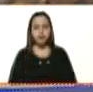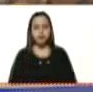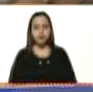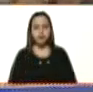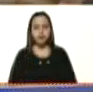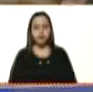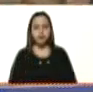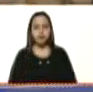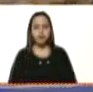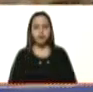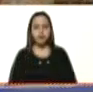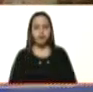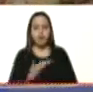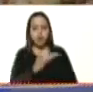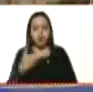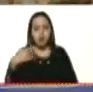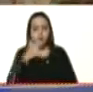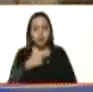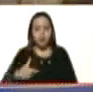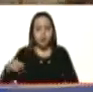altas autoridades del Estado,